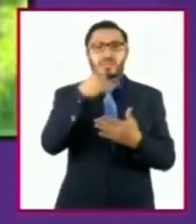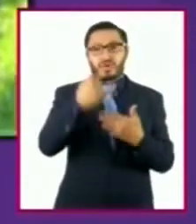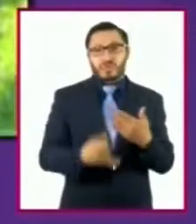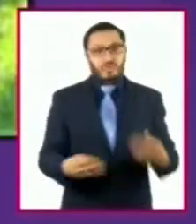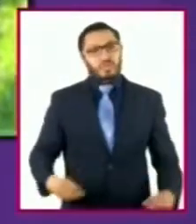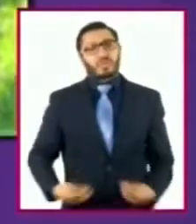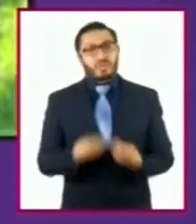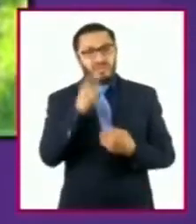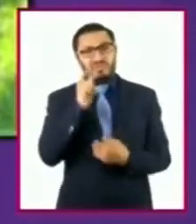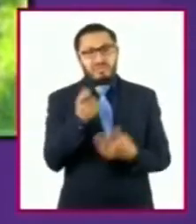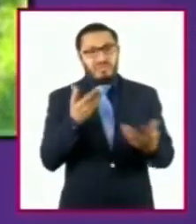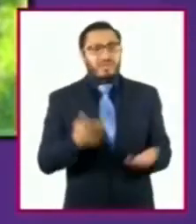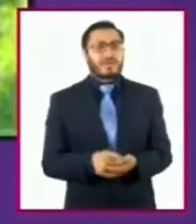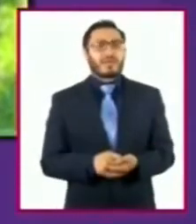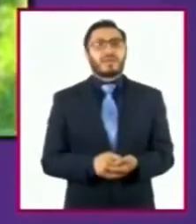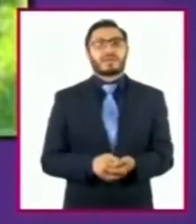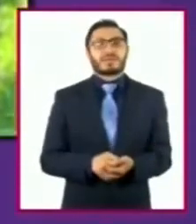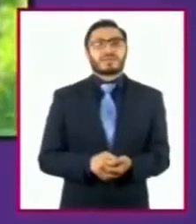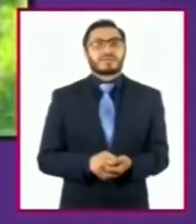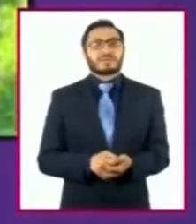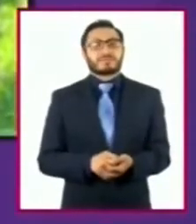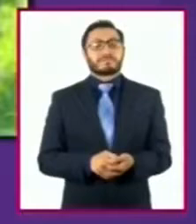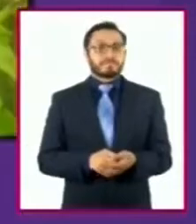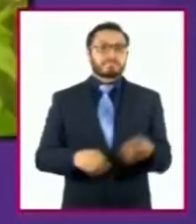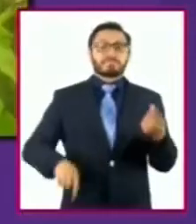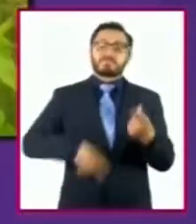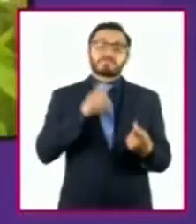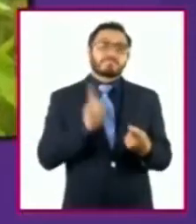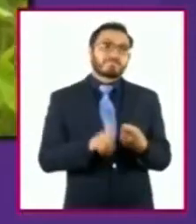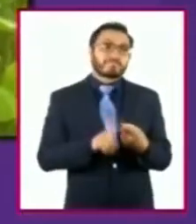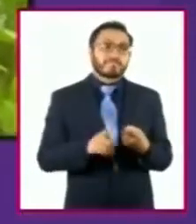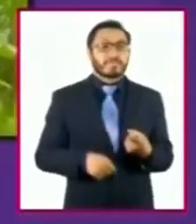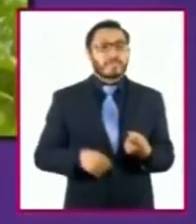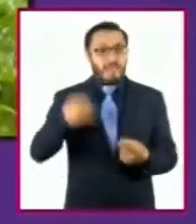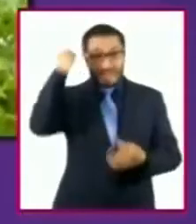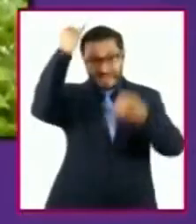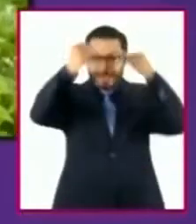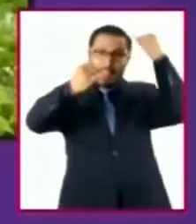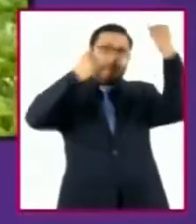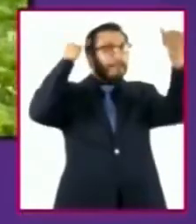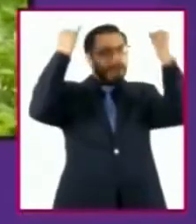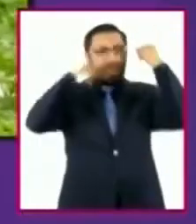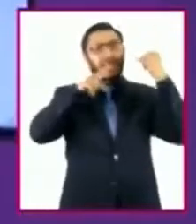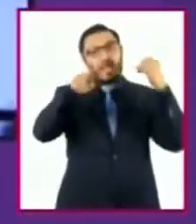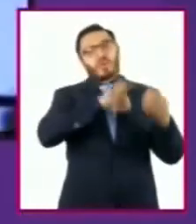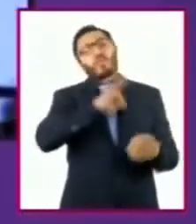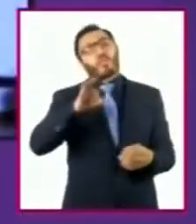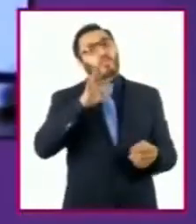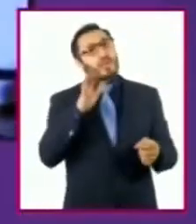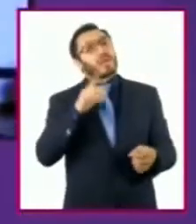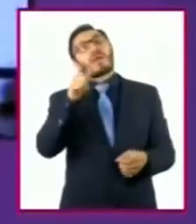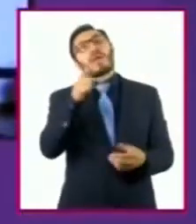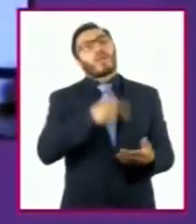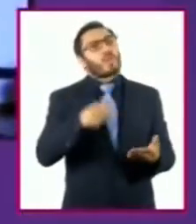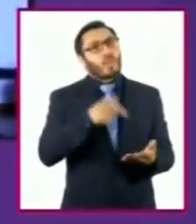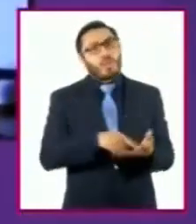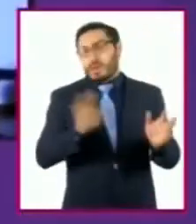de vida son, primero, imaginarte, visualizarte en ese lugar,